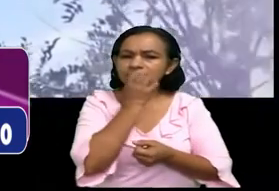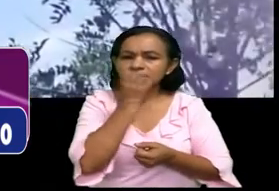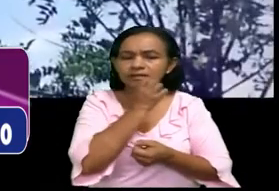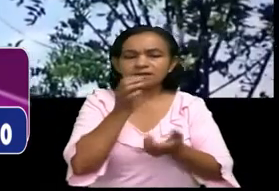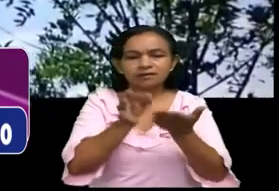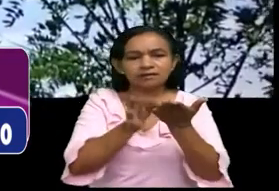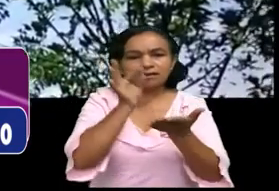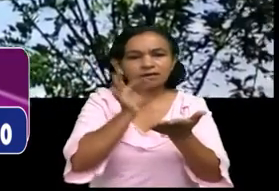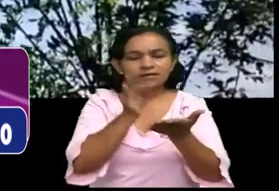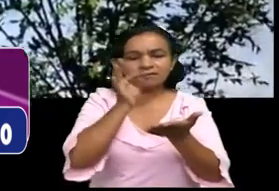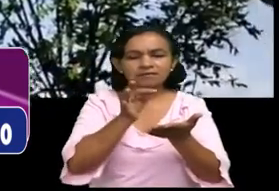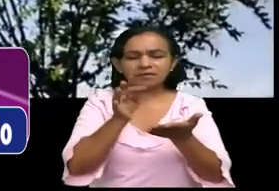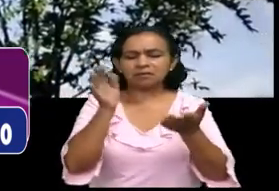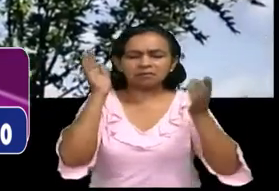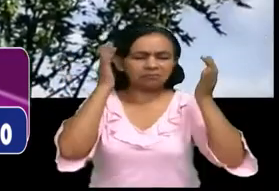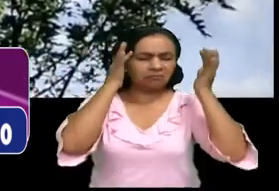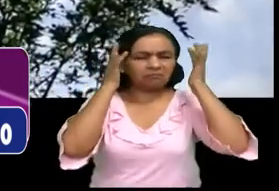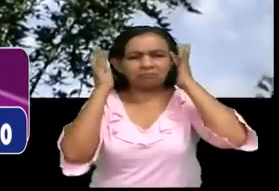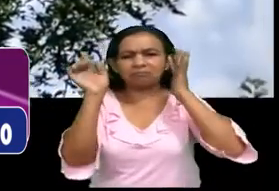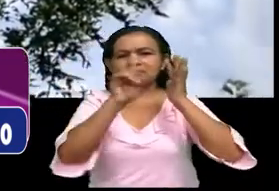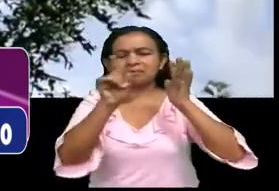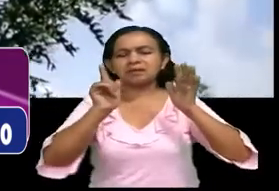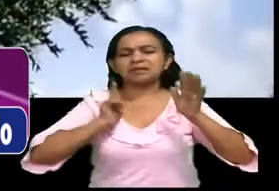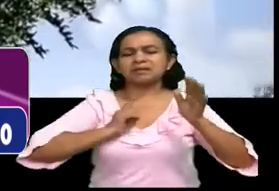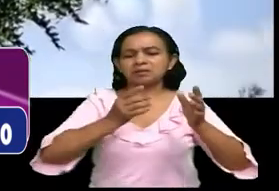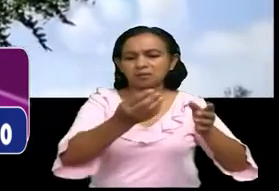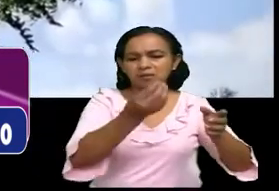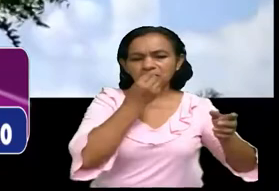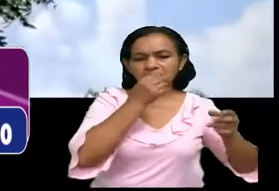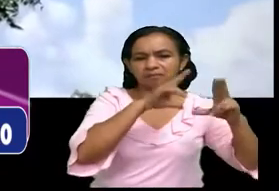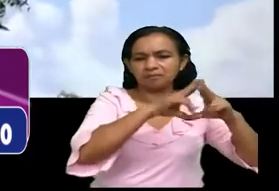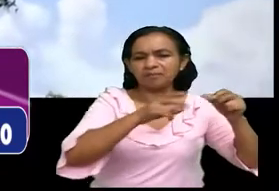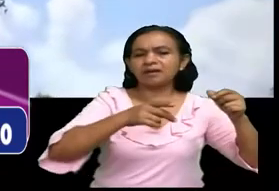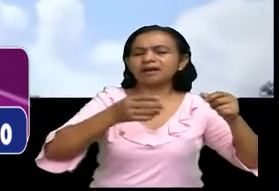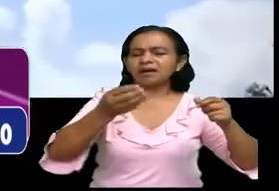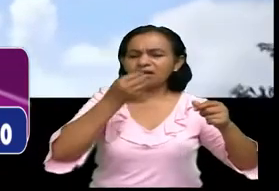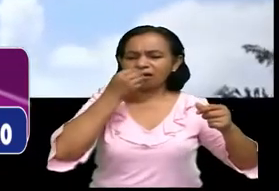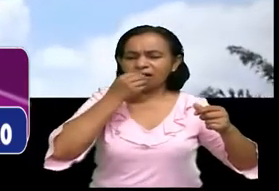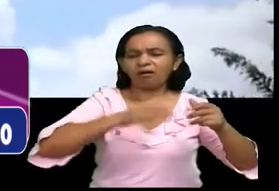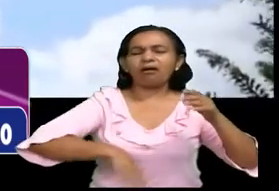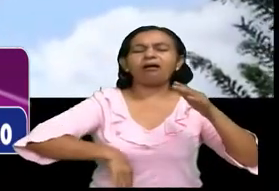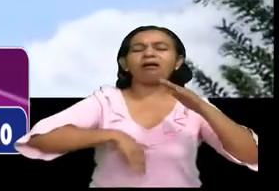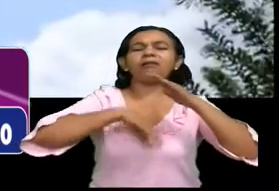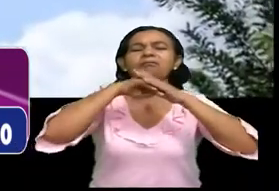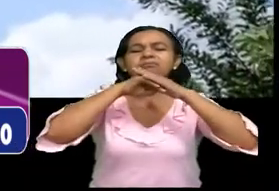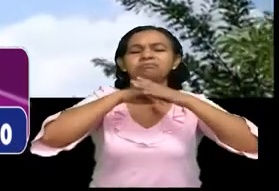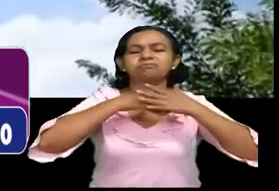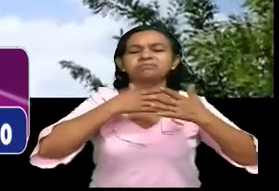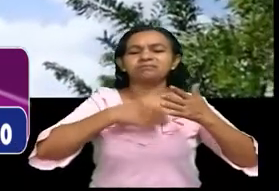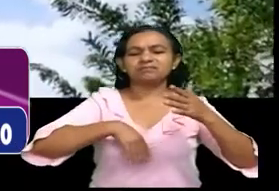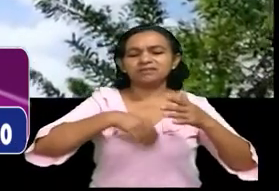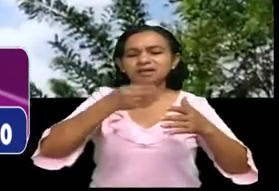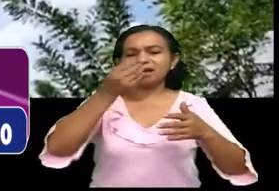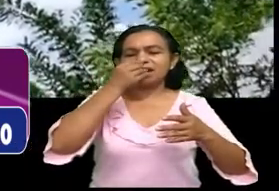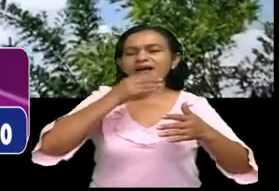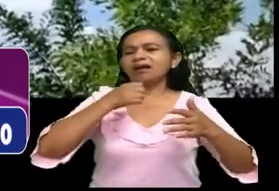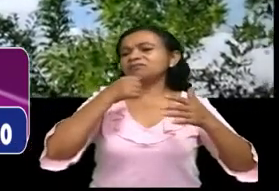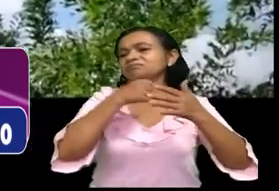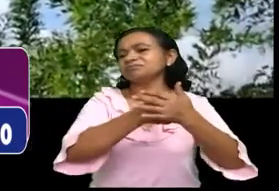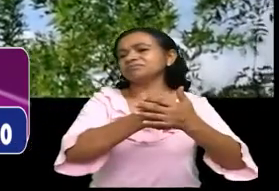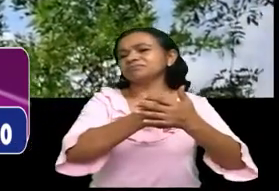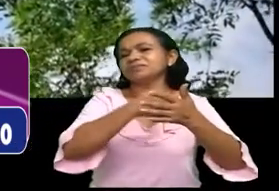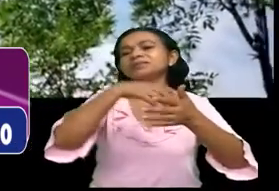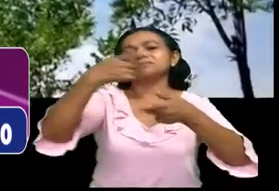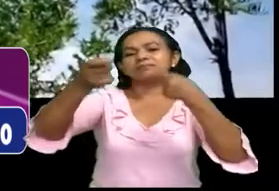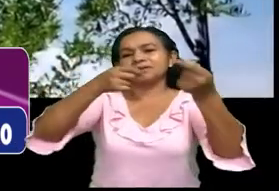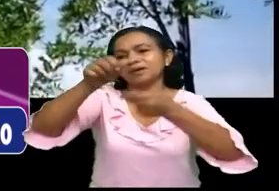café, no nos preocupemos que tenemos para comer, para hartarnos, como decimos, hasta más no poder y exportar